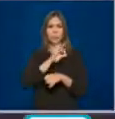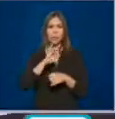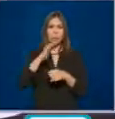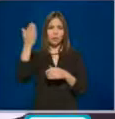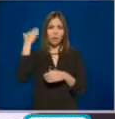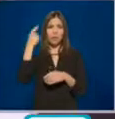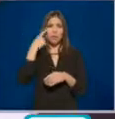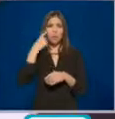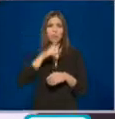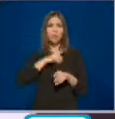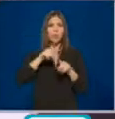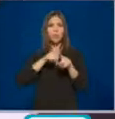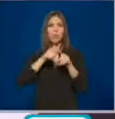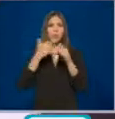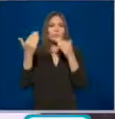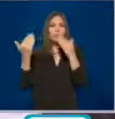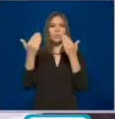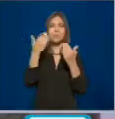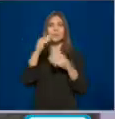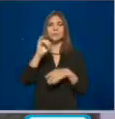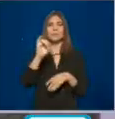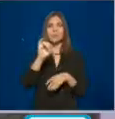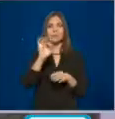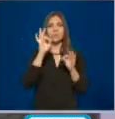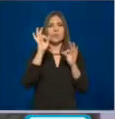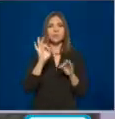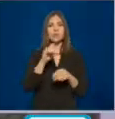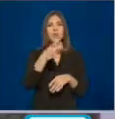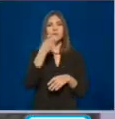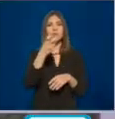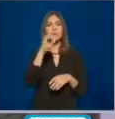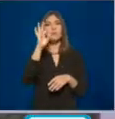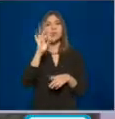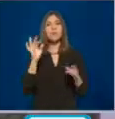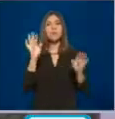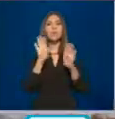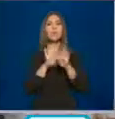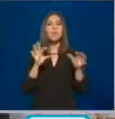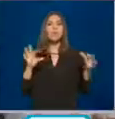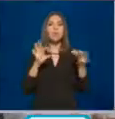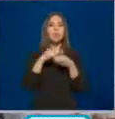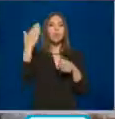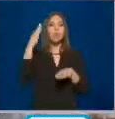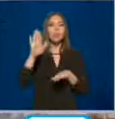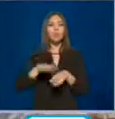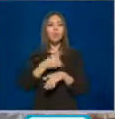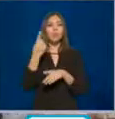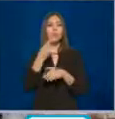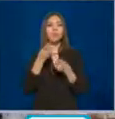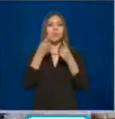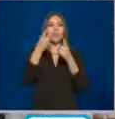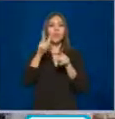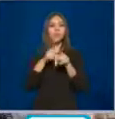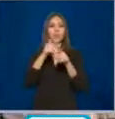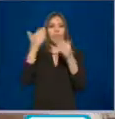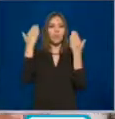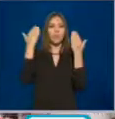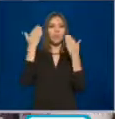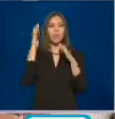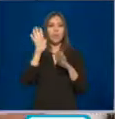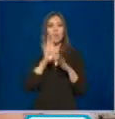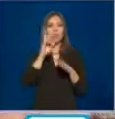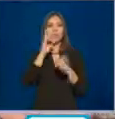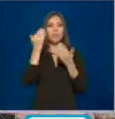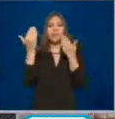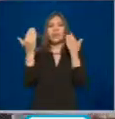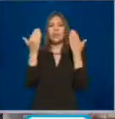Por supuesto. Justo Muy bien. este tipo de tonos lo recomendamos mucho porque lo que hace es darte un pequeño tono, o sea, como